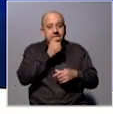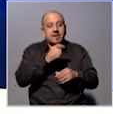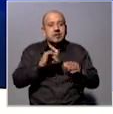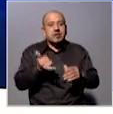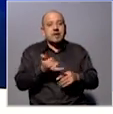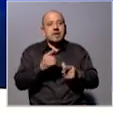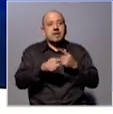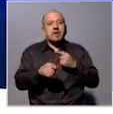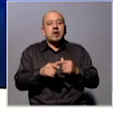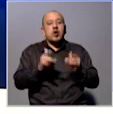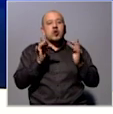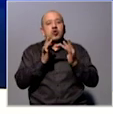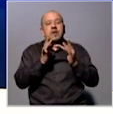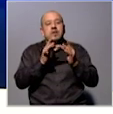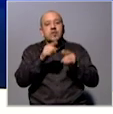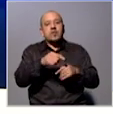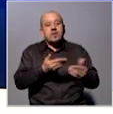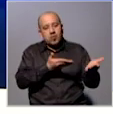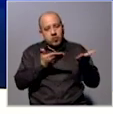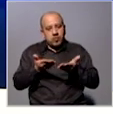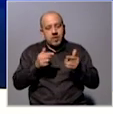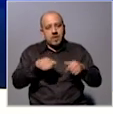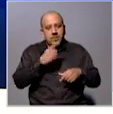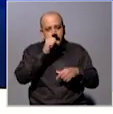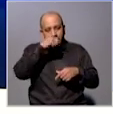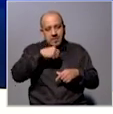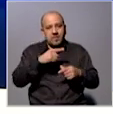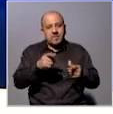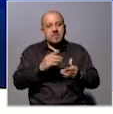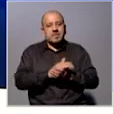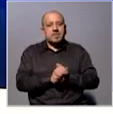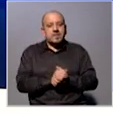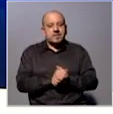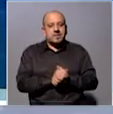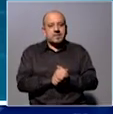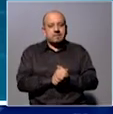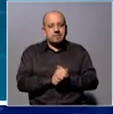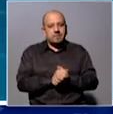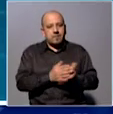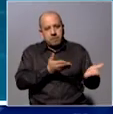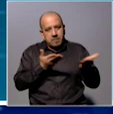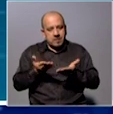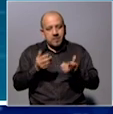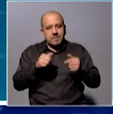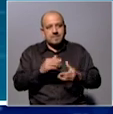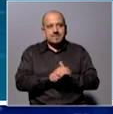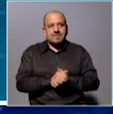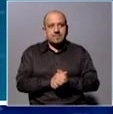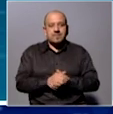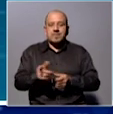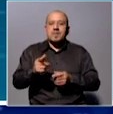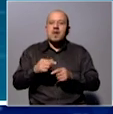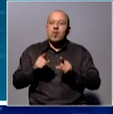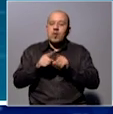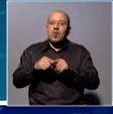que ya mismo lo estamos con muchísimo gusto recibiendo aquí en Montevideo. A la distancia, un abrazo, doctor Faga. Bienvenido a Informe Capital.